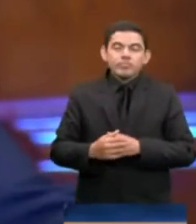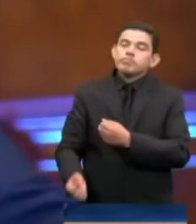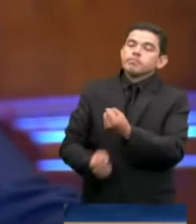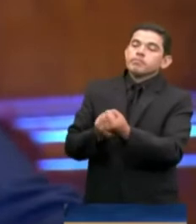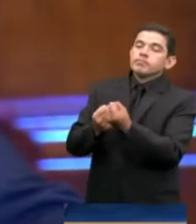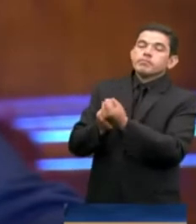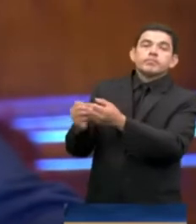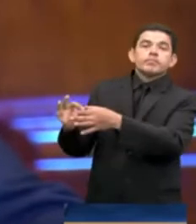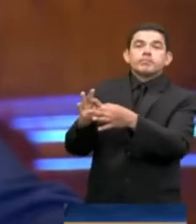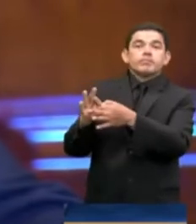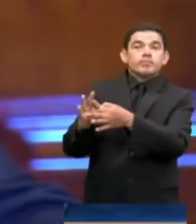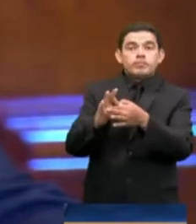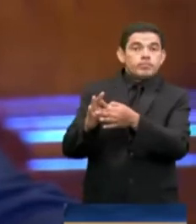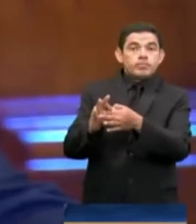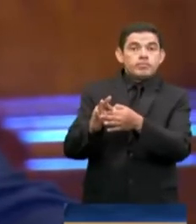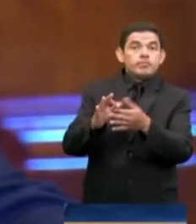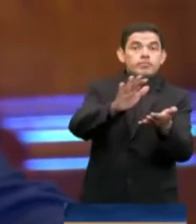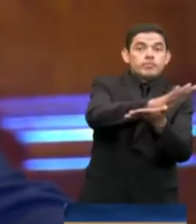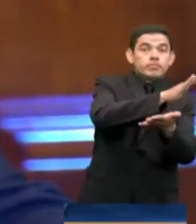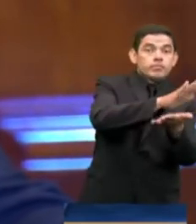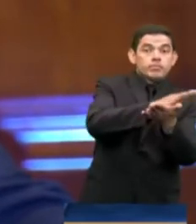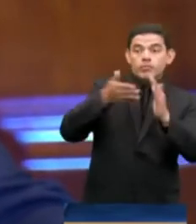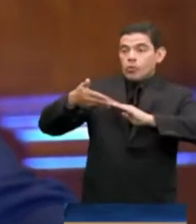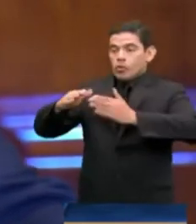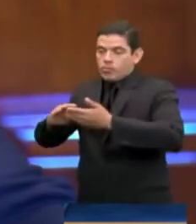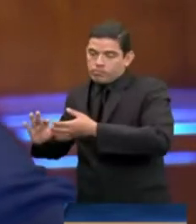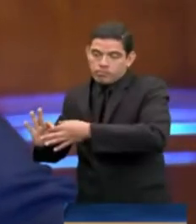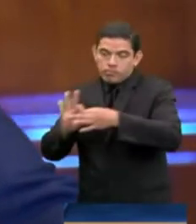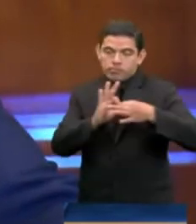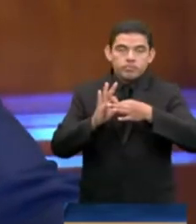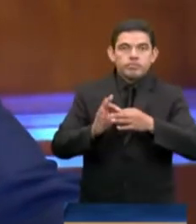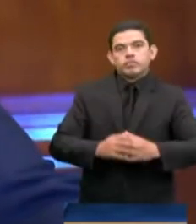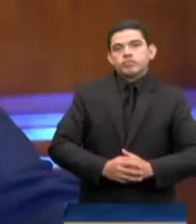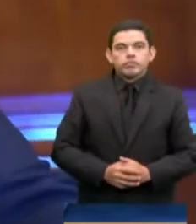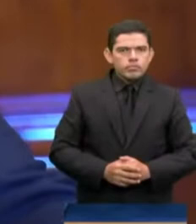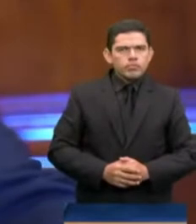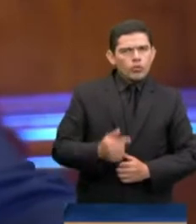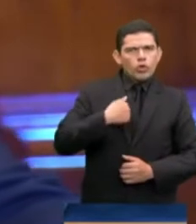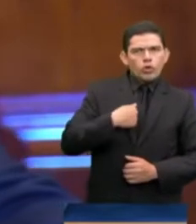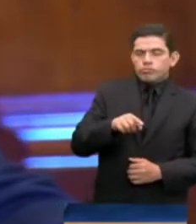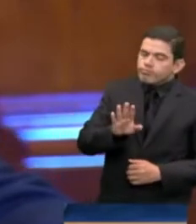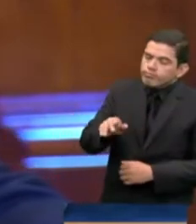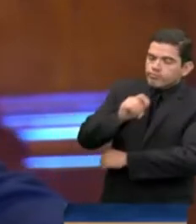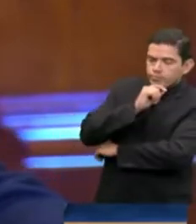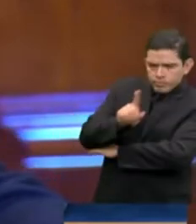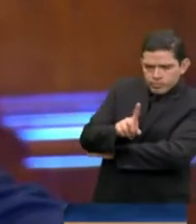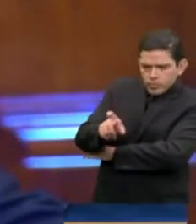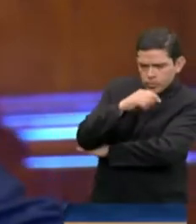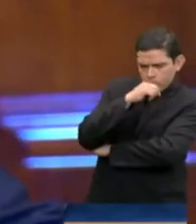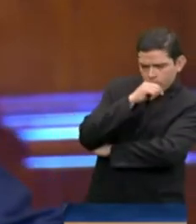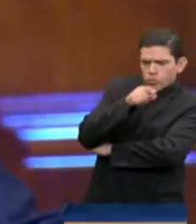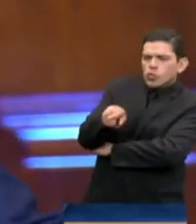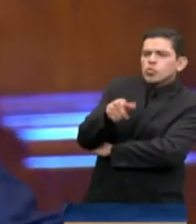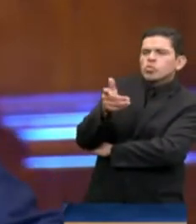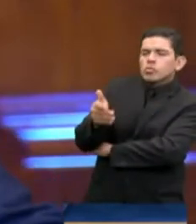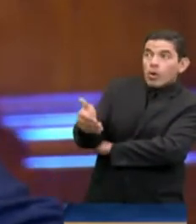fortalece el vínculo entre escuela y comunidad. Le pregunté a Anthony, ¿qué quería